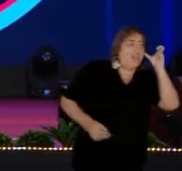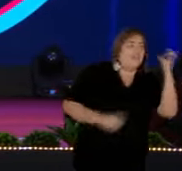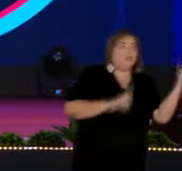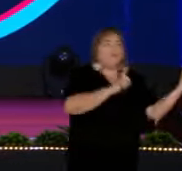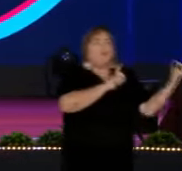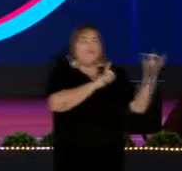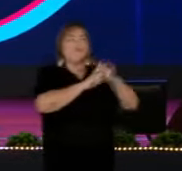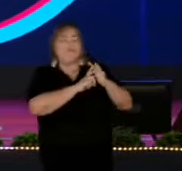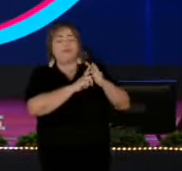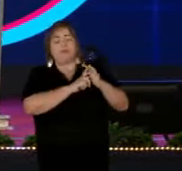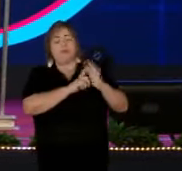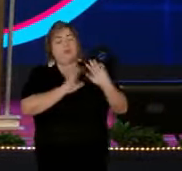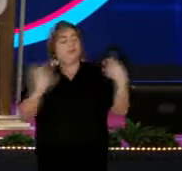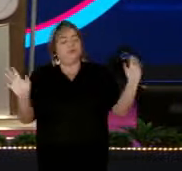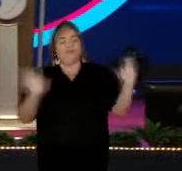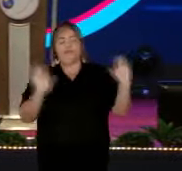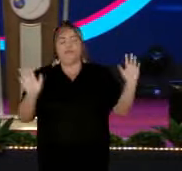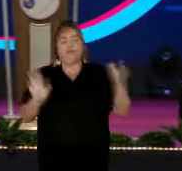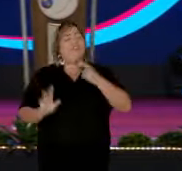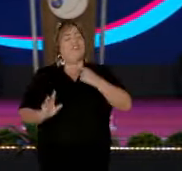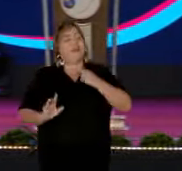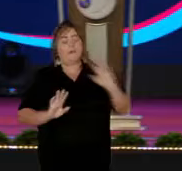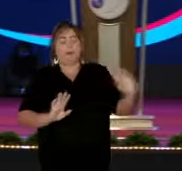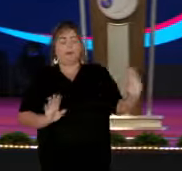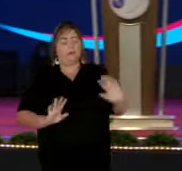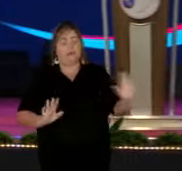no lo permita. Seguimos, verso 14.